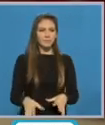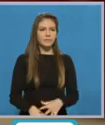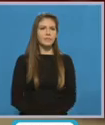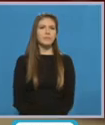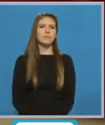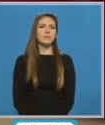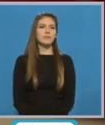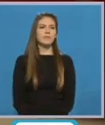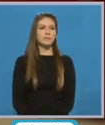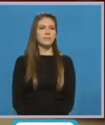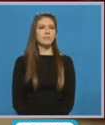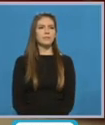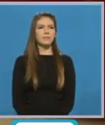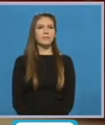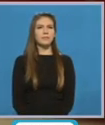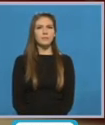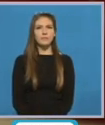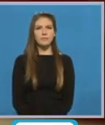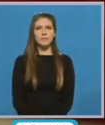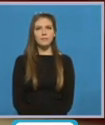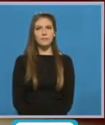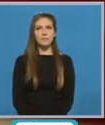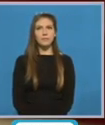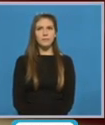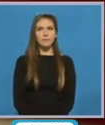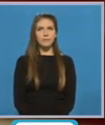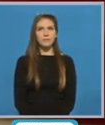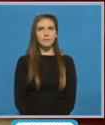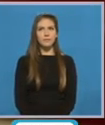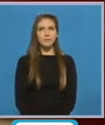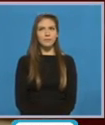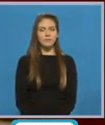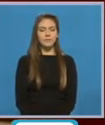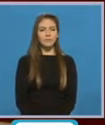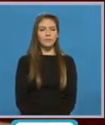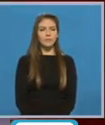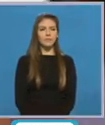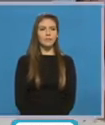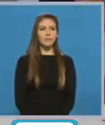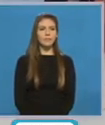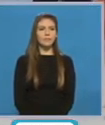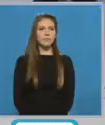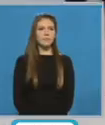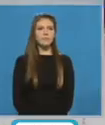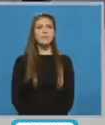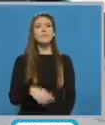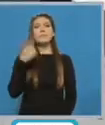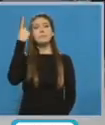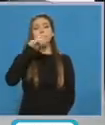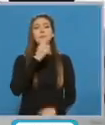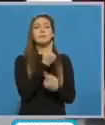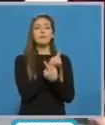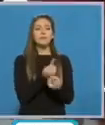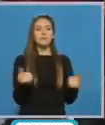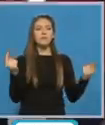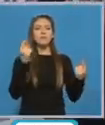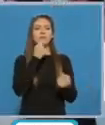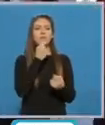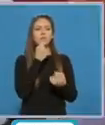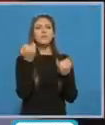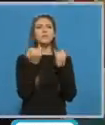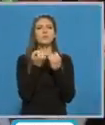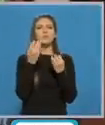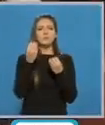Shine, dress so fancy, so fine, hope that she's there, waiting for you, round the corner. Y para los pequeños en casa también hay